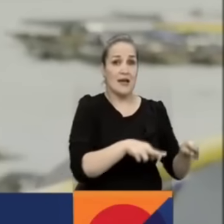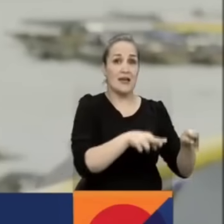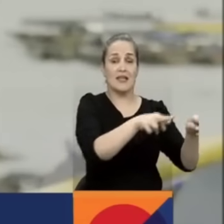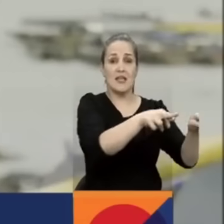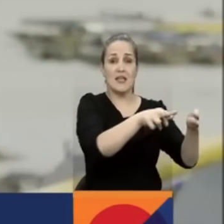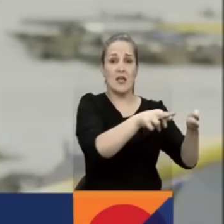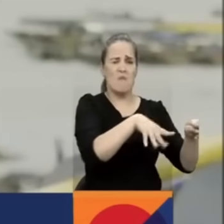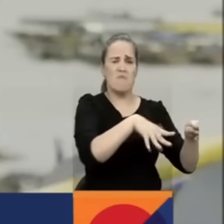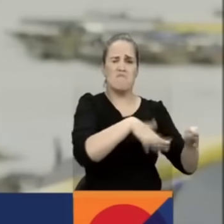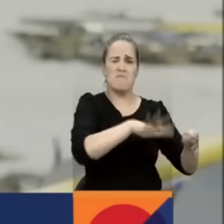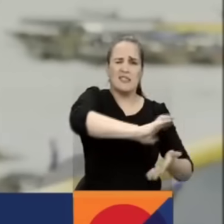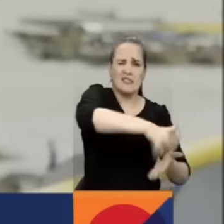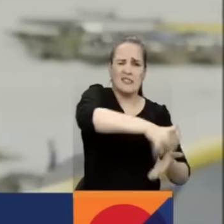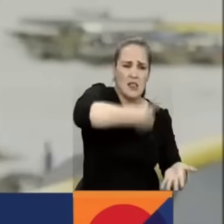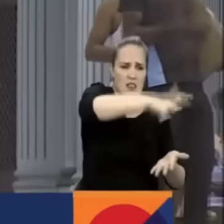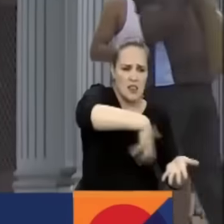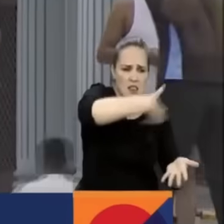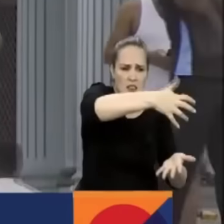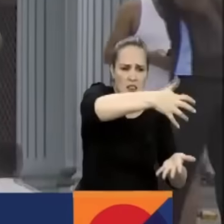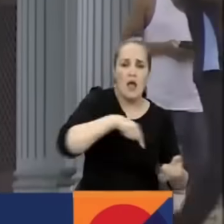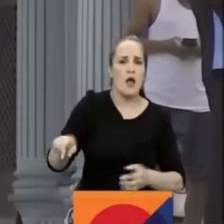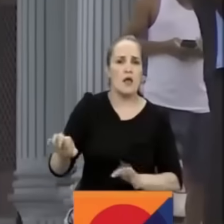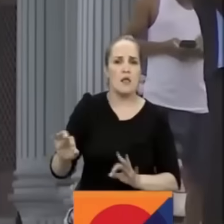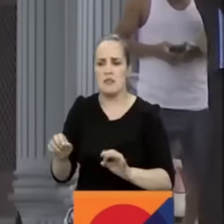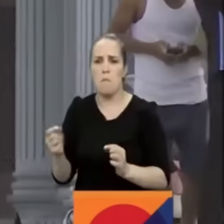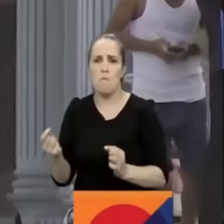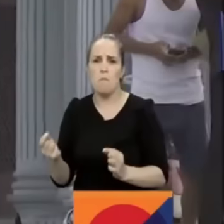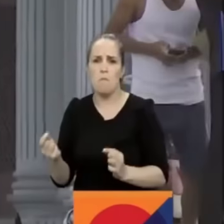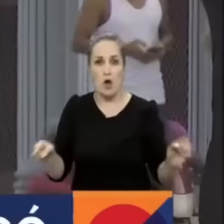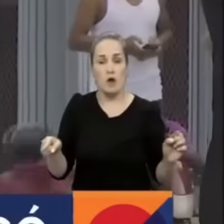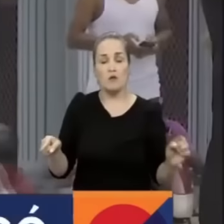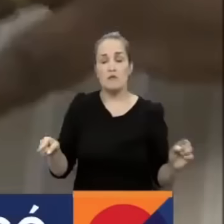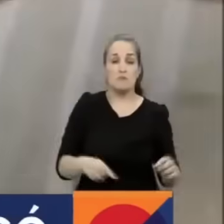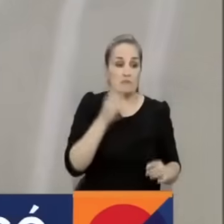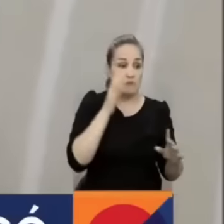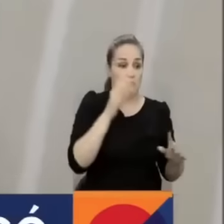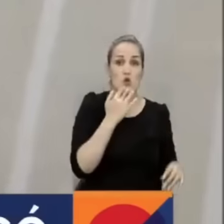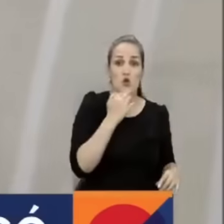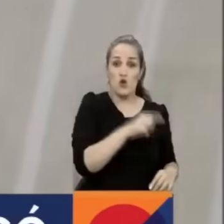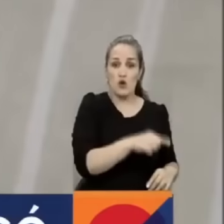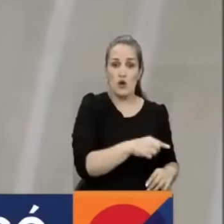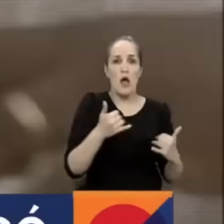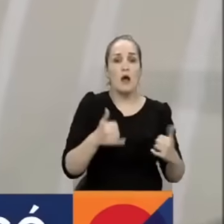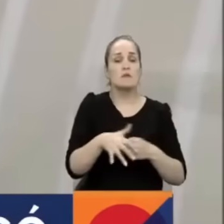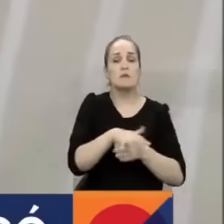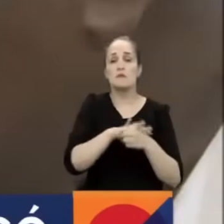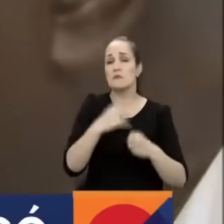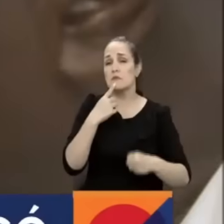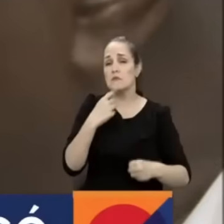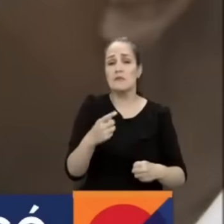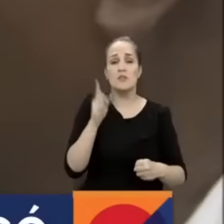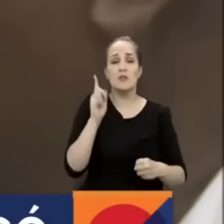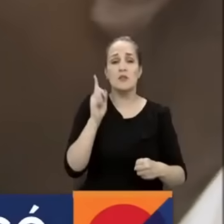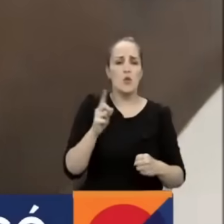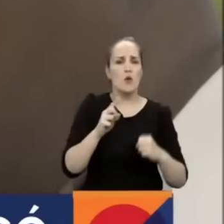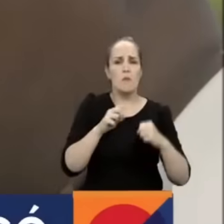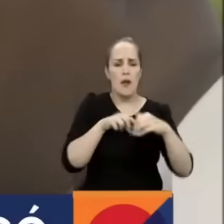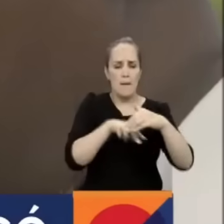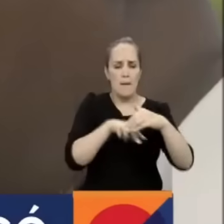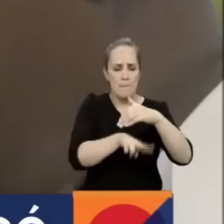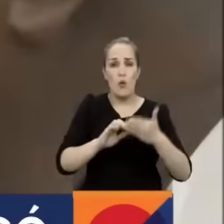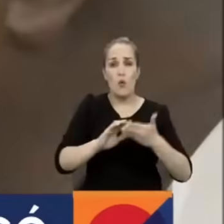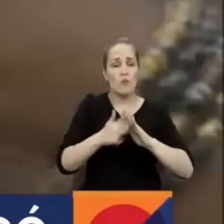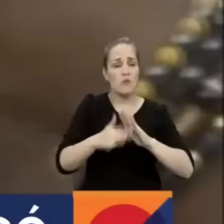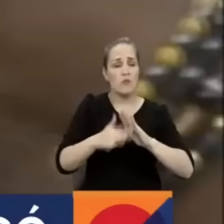dragas que sobre el río Atrato. Frente a la difícil situación que debe padecer como resultado de la minería ilegal, la